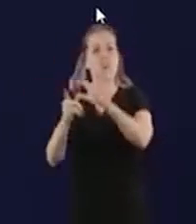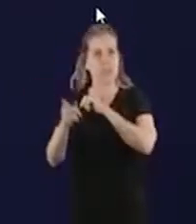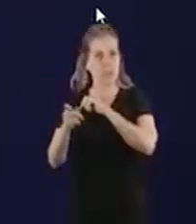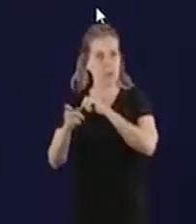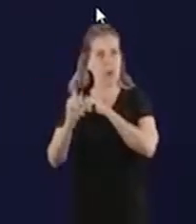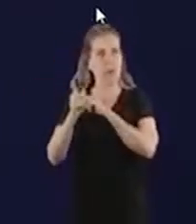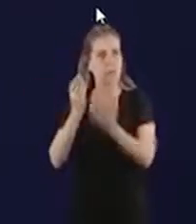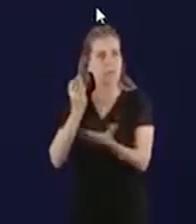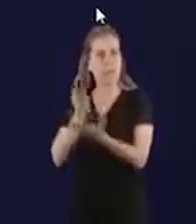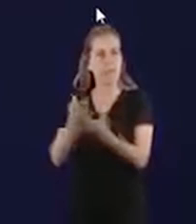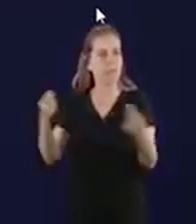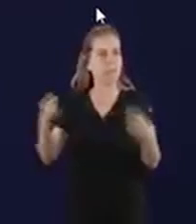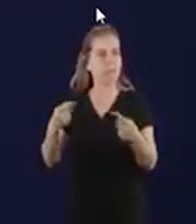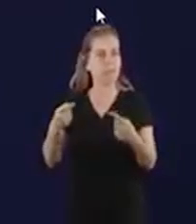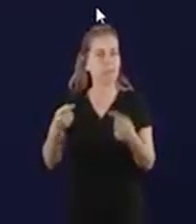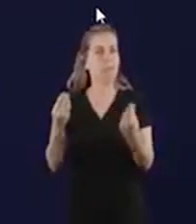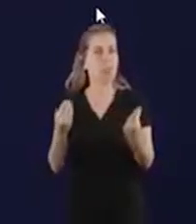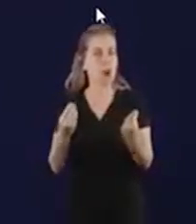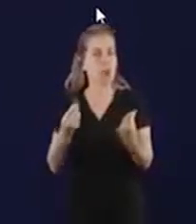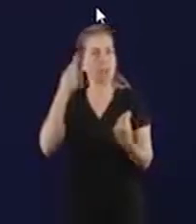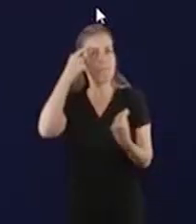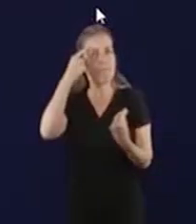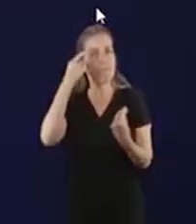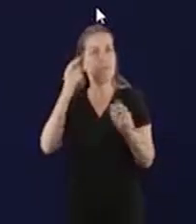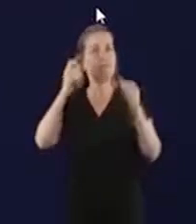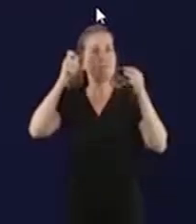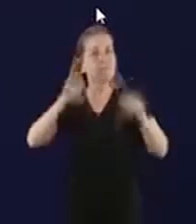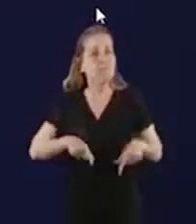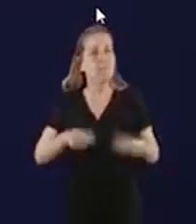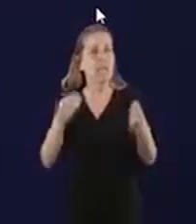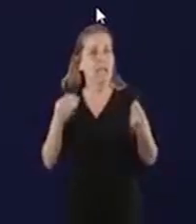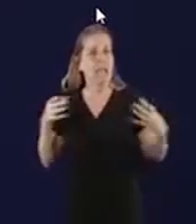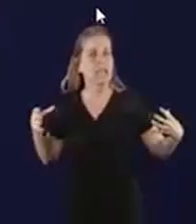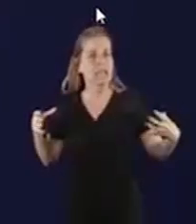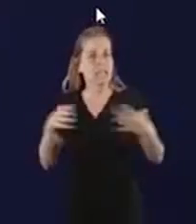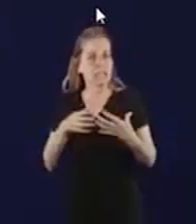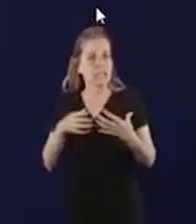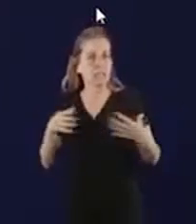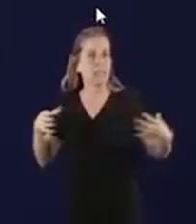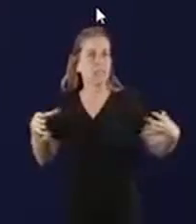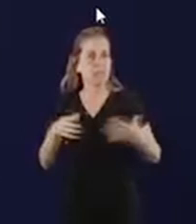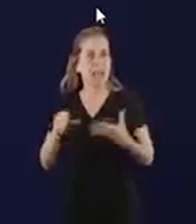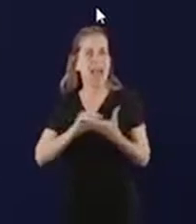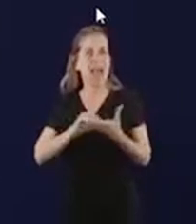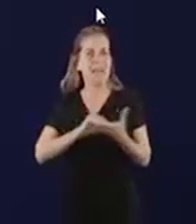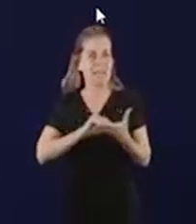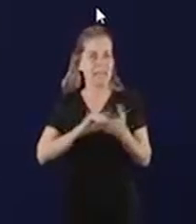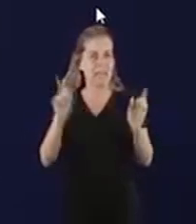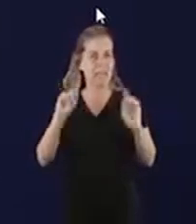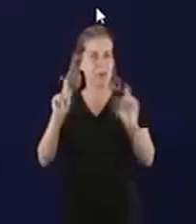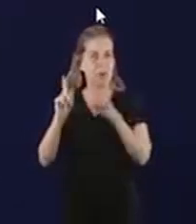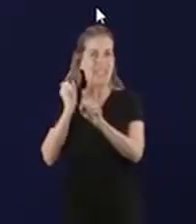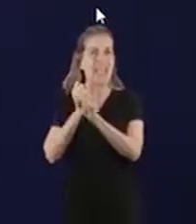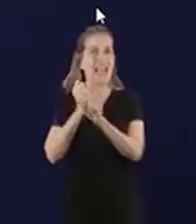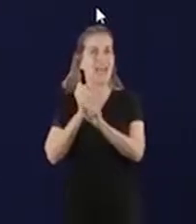incompetencia por entender que el fuero natural es el contencioso administrativo y no el fuero el fuero